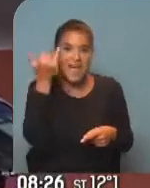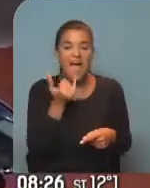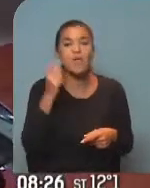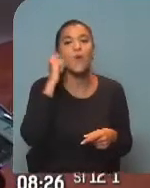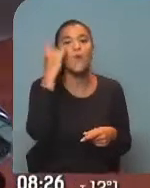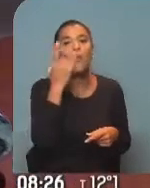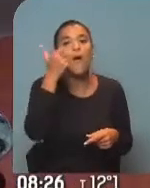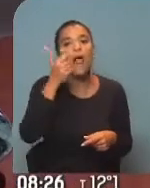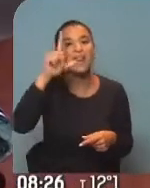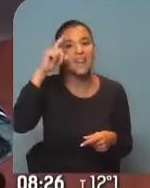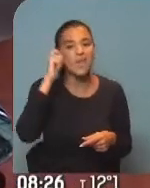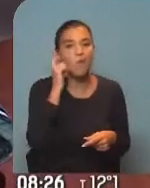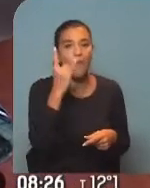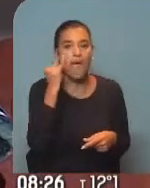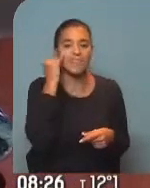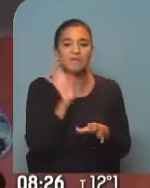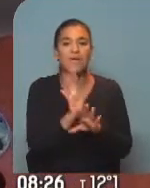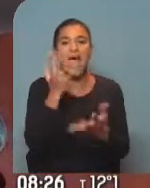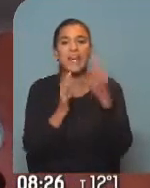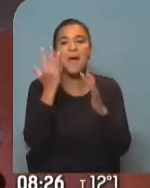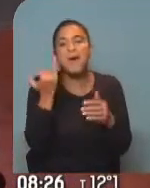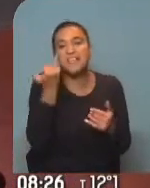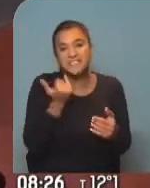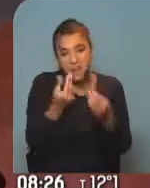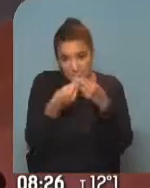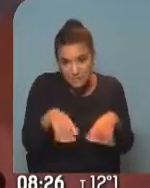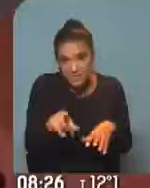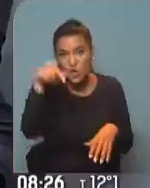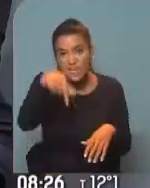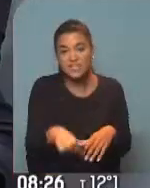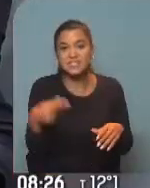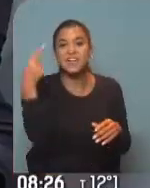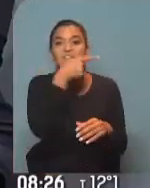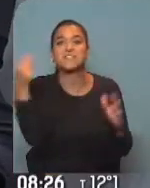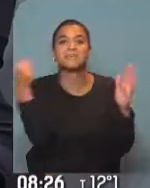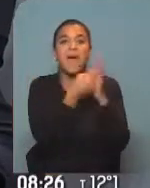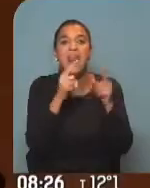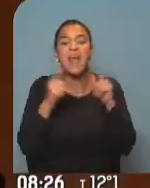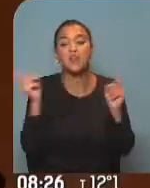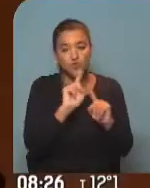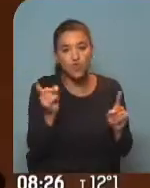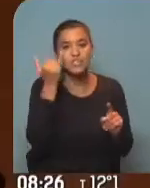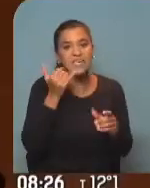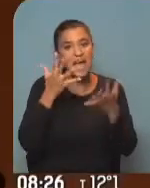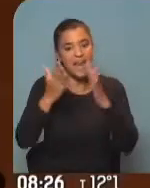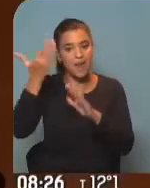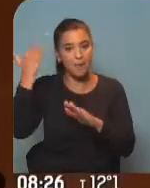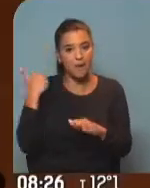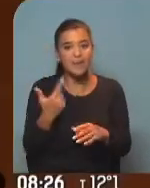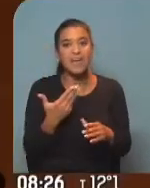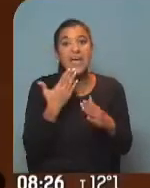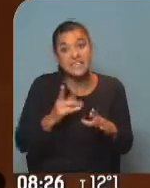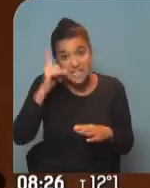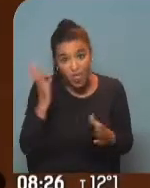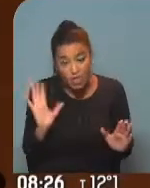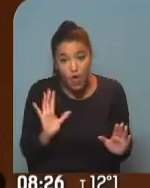que es el carnaval pero una fiesta que ya empezó no hacer solamente este fin de semana al narón gualeguay ha tenido carnavales gracias a dios y